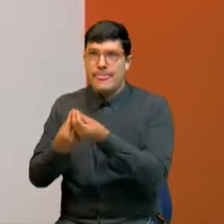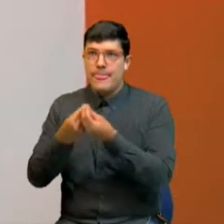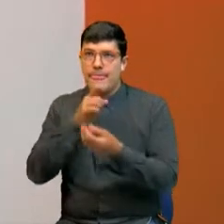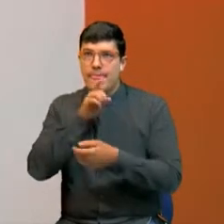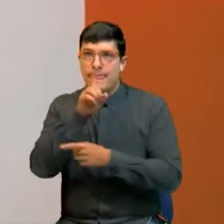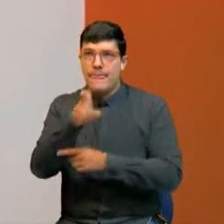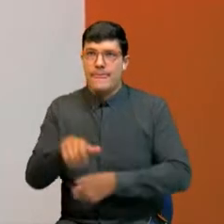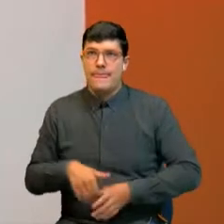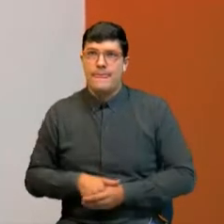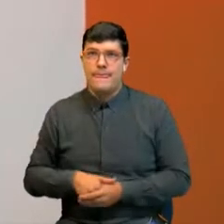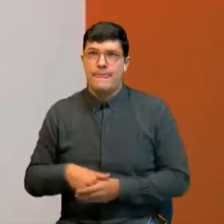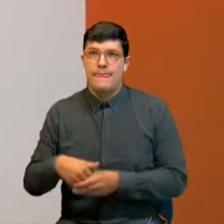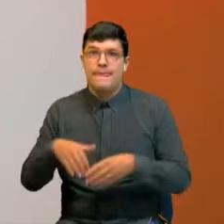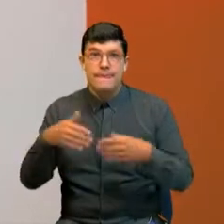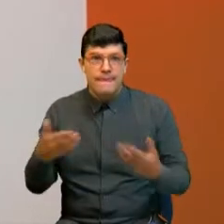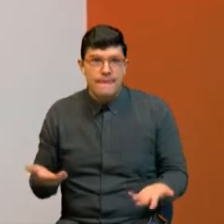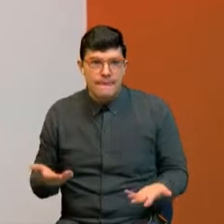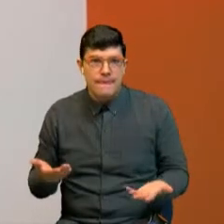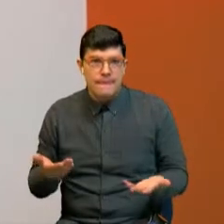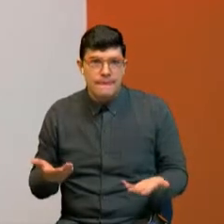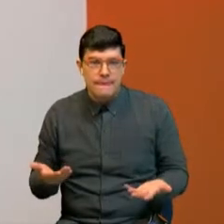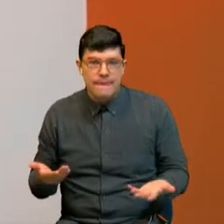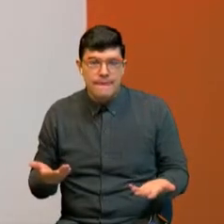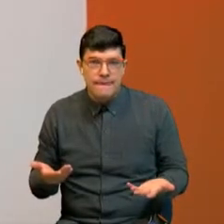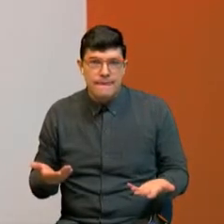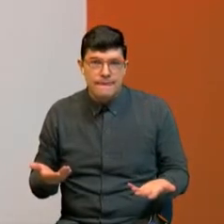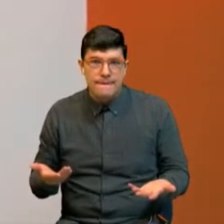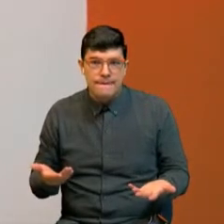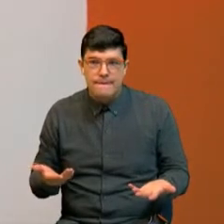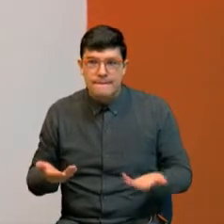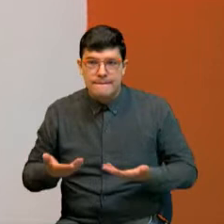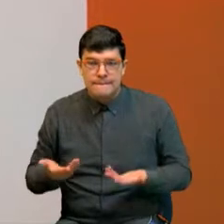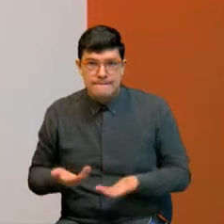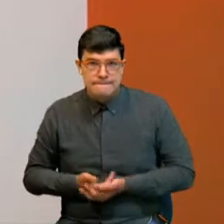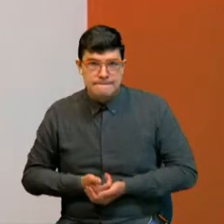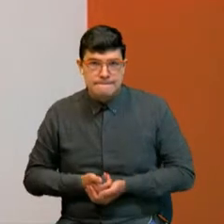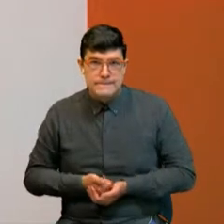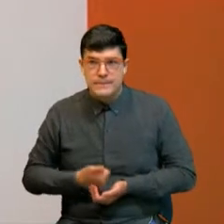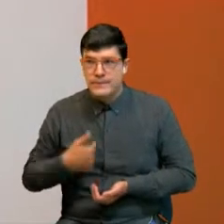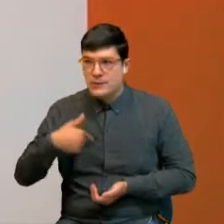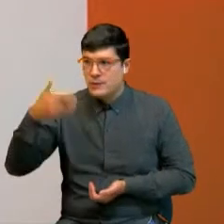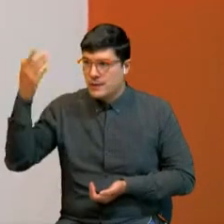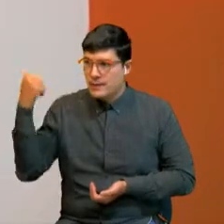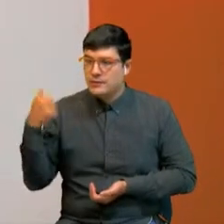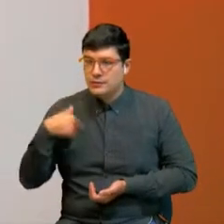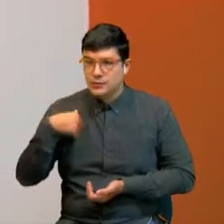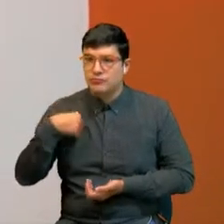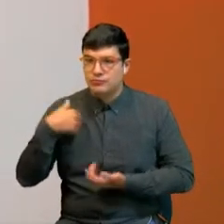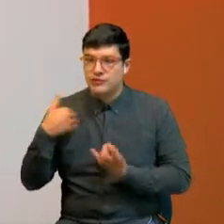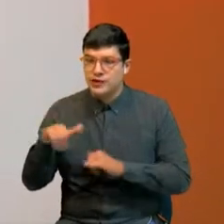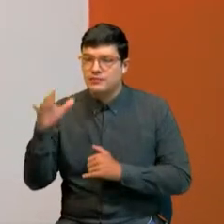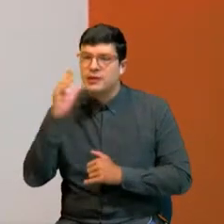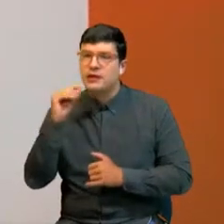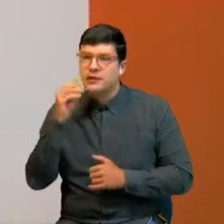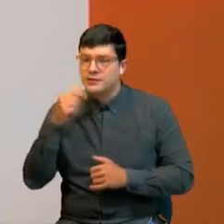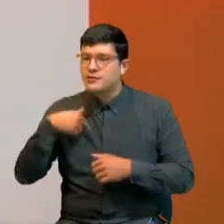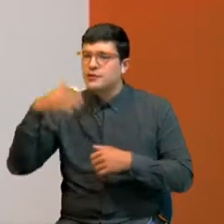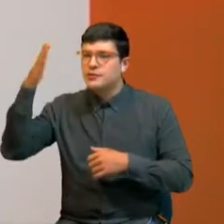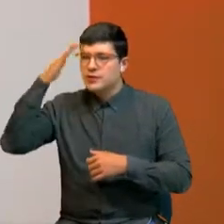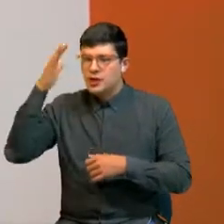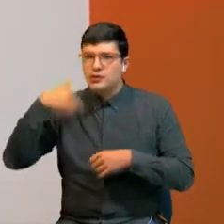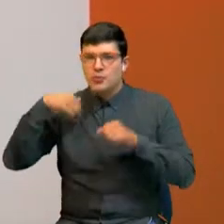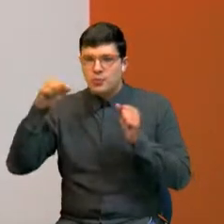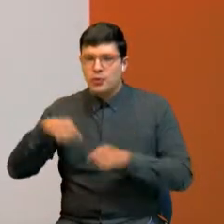Bucaramanga como lo que he sido y sé y puedo participar haciéndolo como concejal